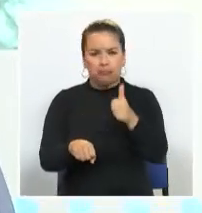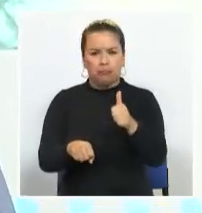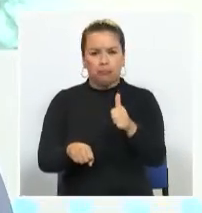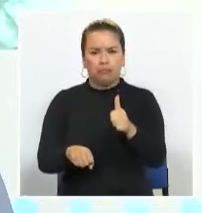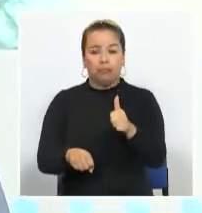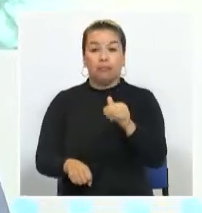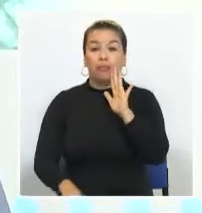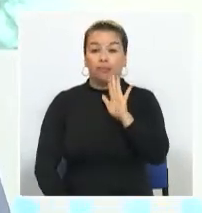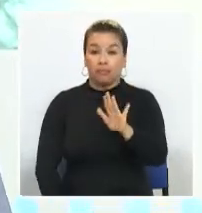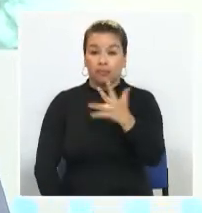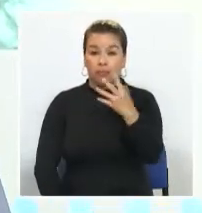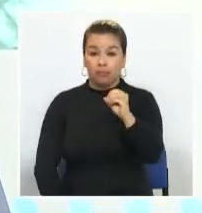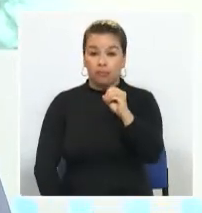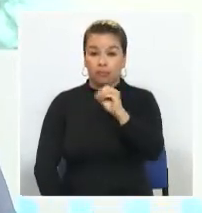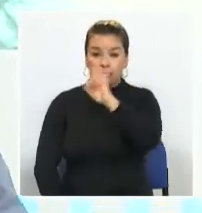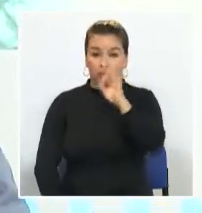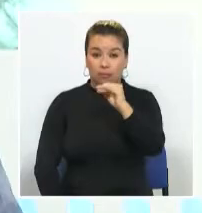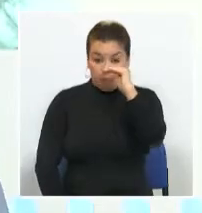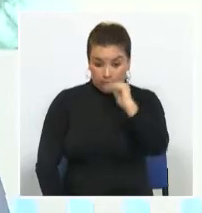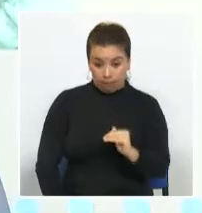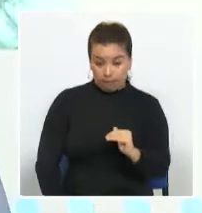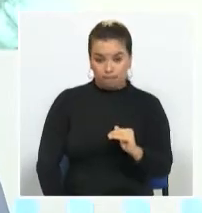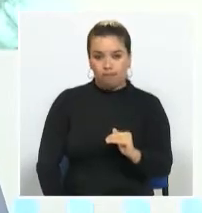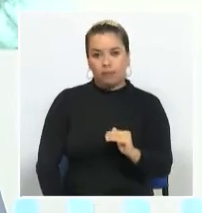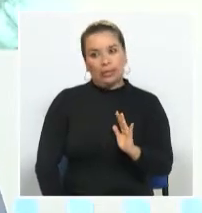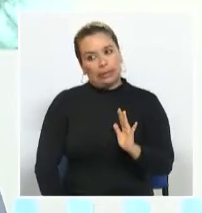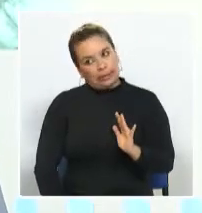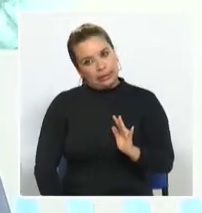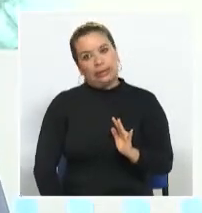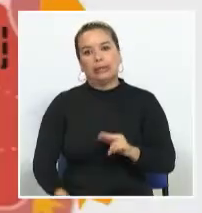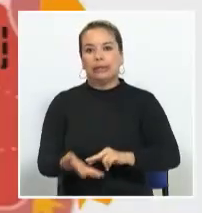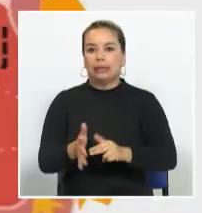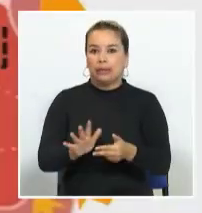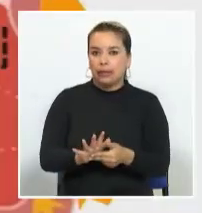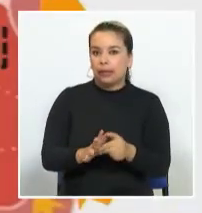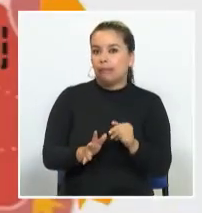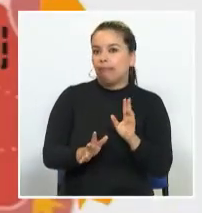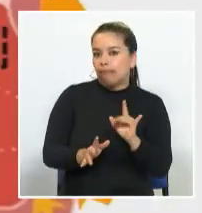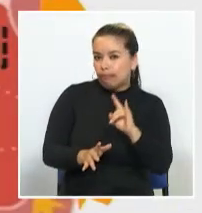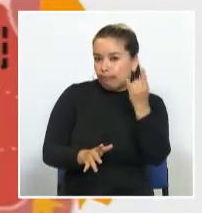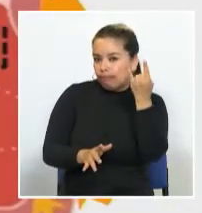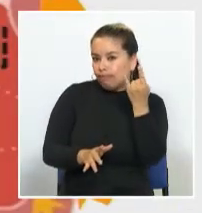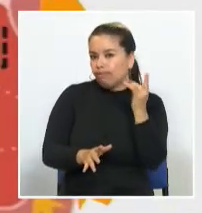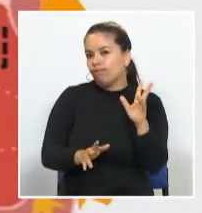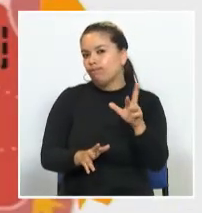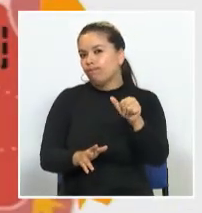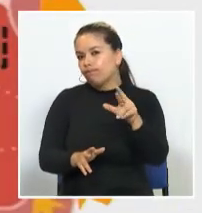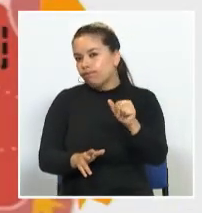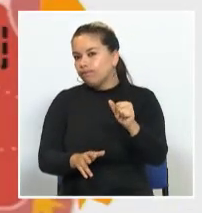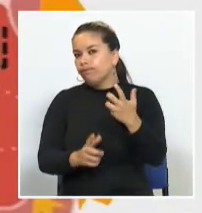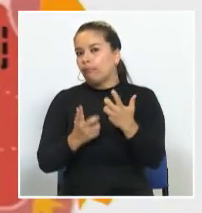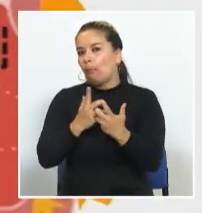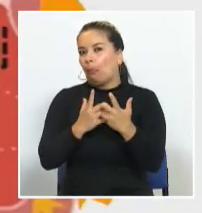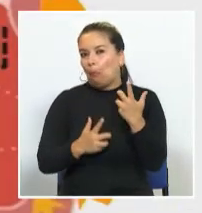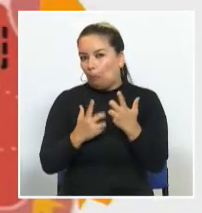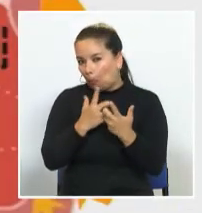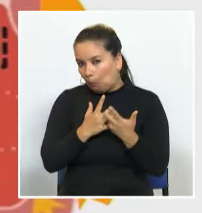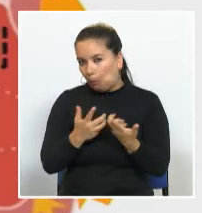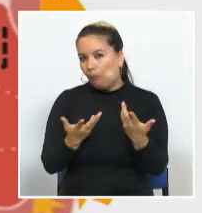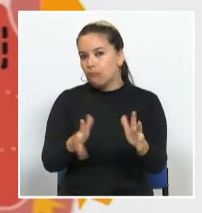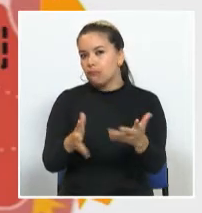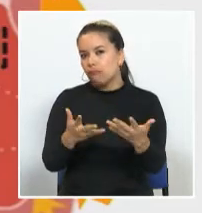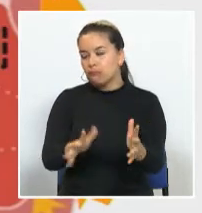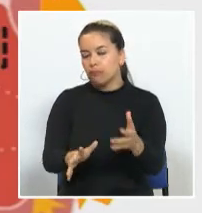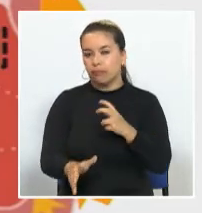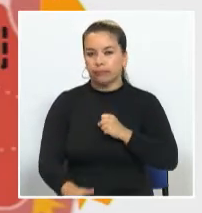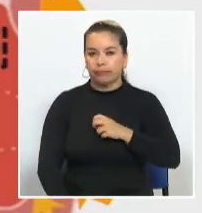ese 50% ya representan algún grado de disfunción del corazón y comienza a